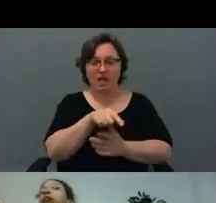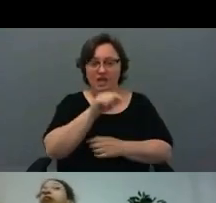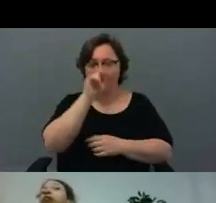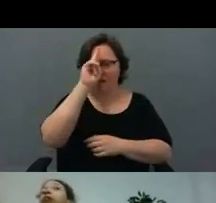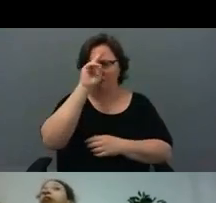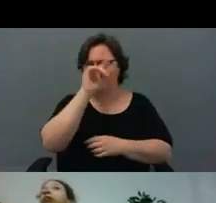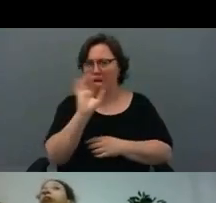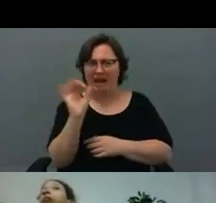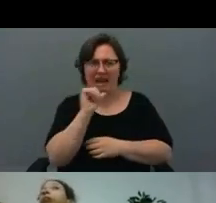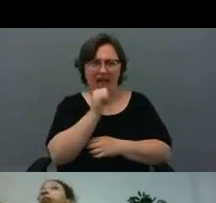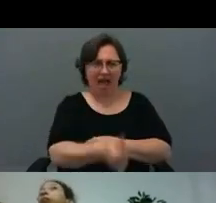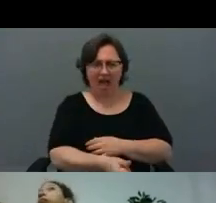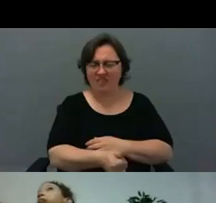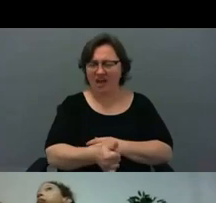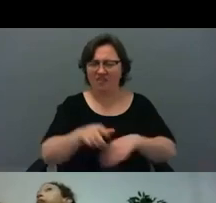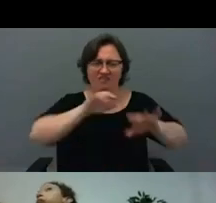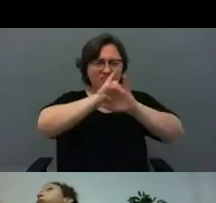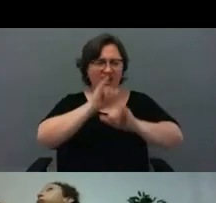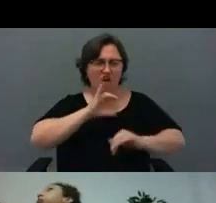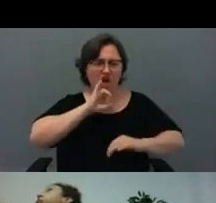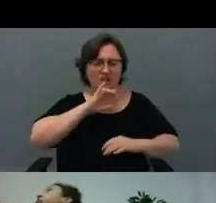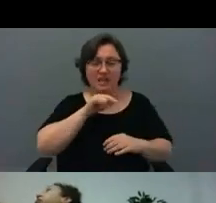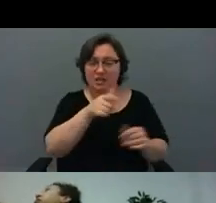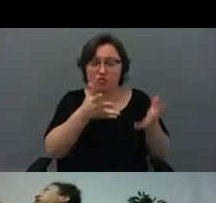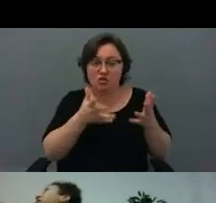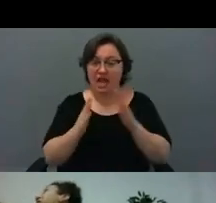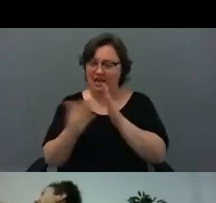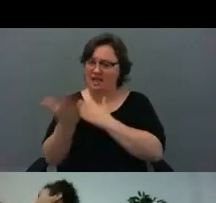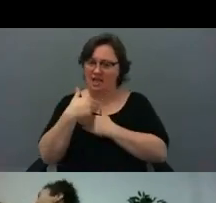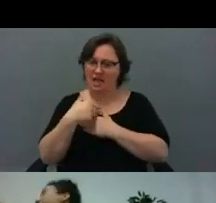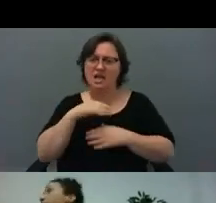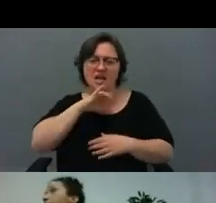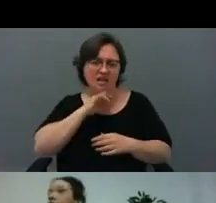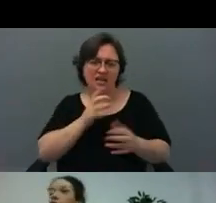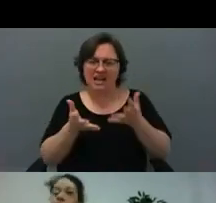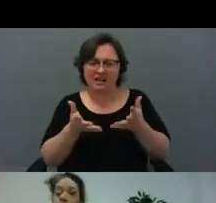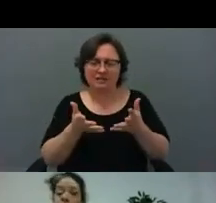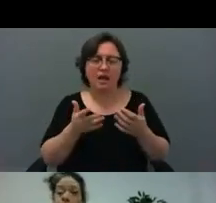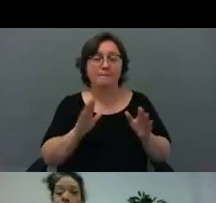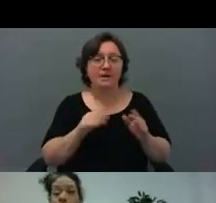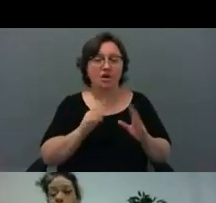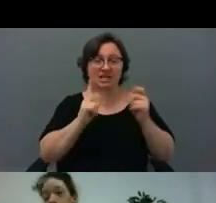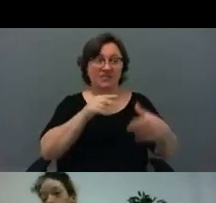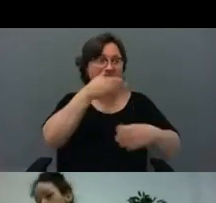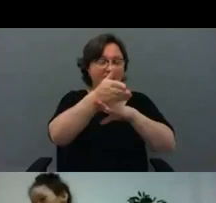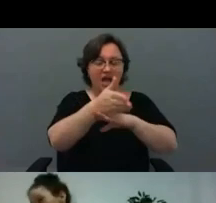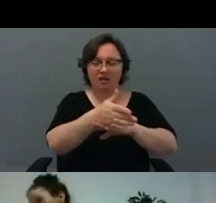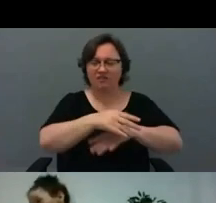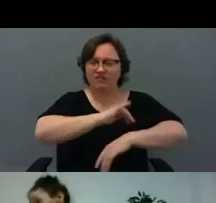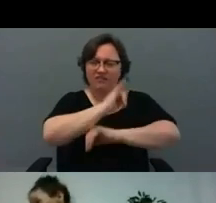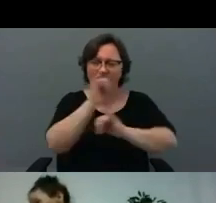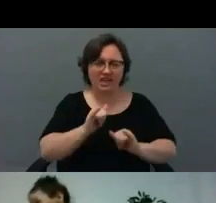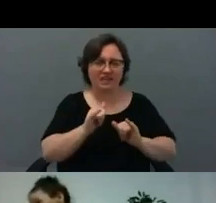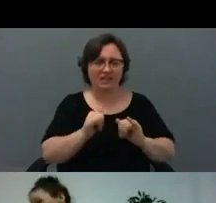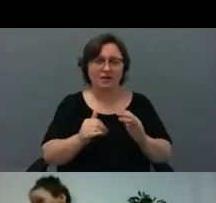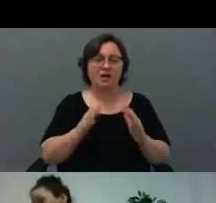estaba encantada de volver a la residencia y eso que le encanta venir a casa. Y se alegra mucho y la coge